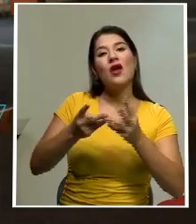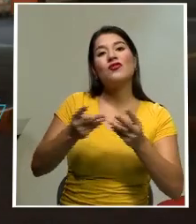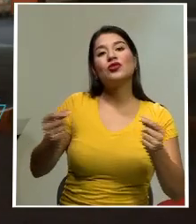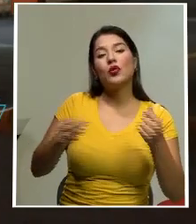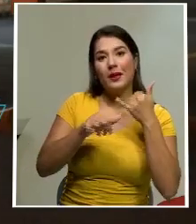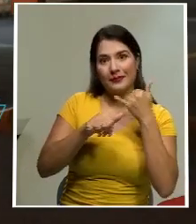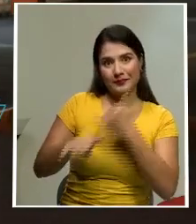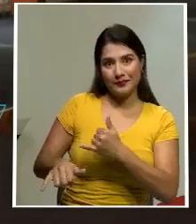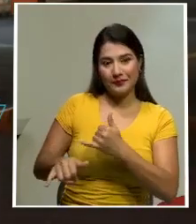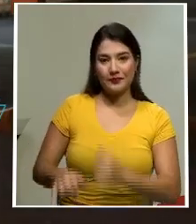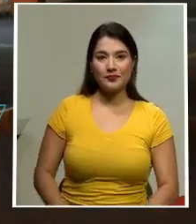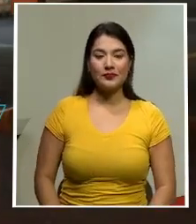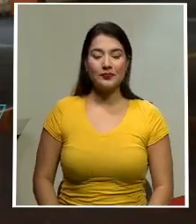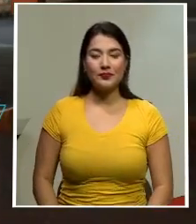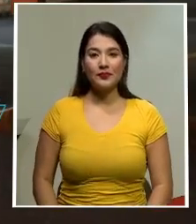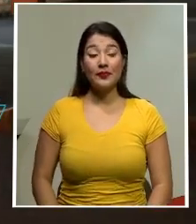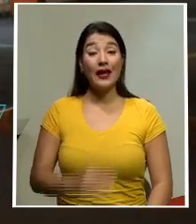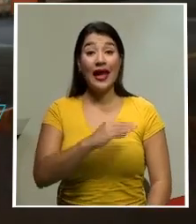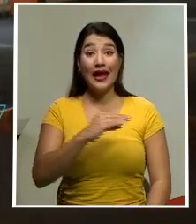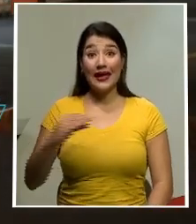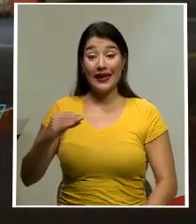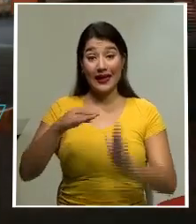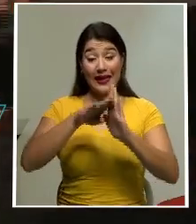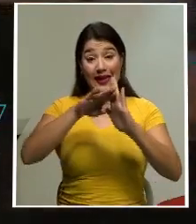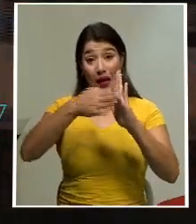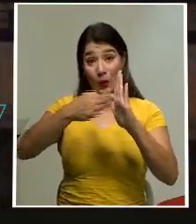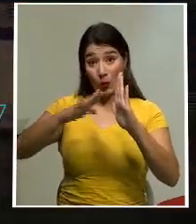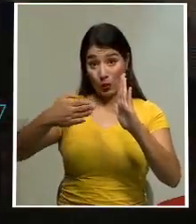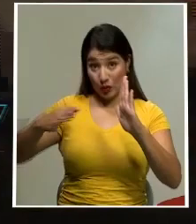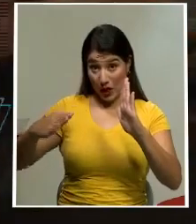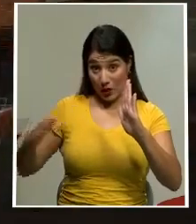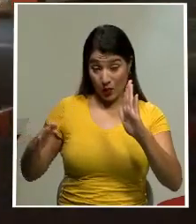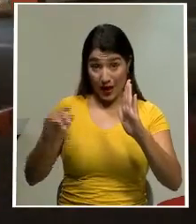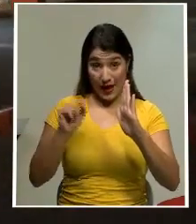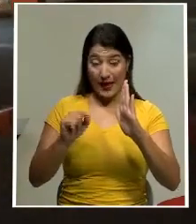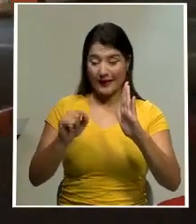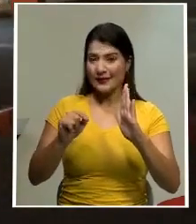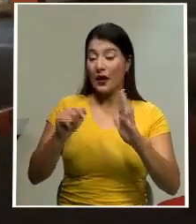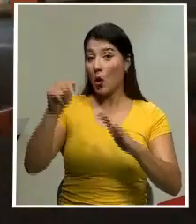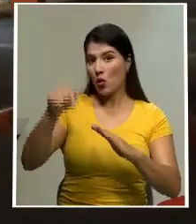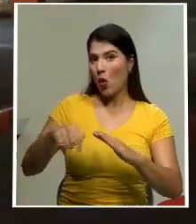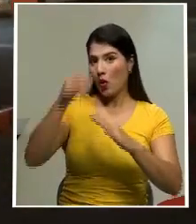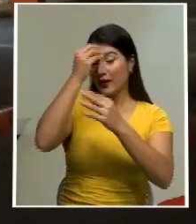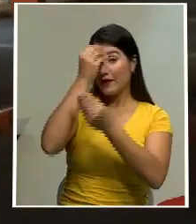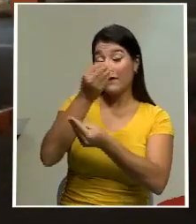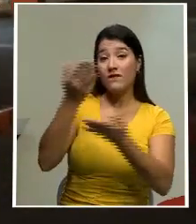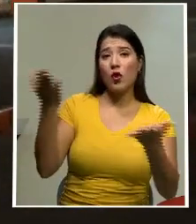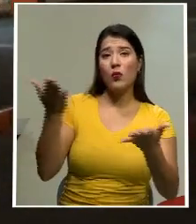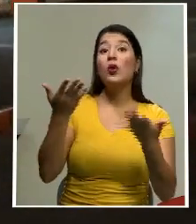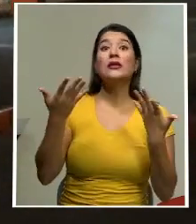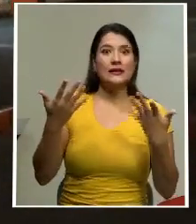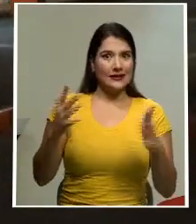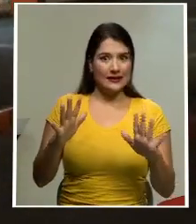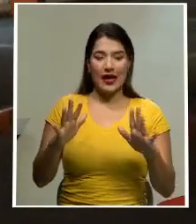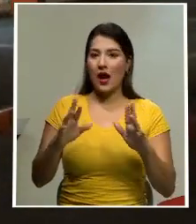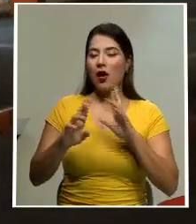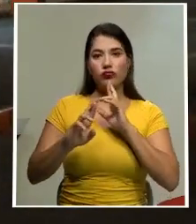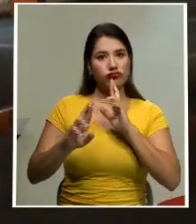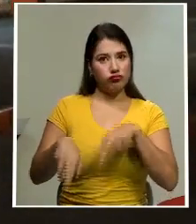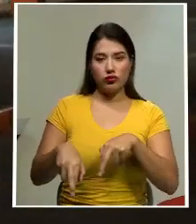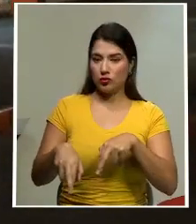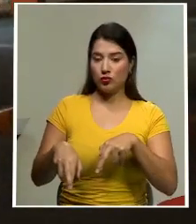proceso. Por su parte, la Contraloría General de la República informó esta mañana que ya el recurso de